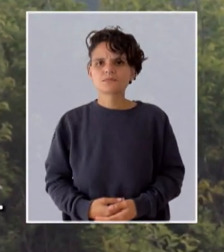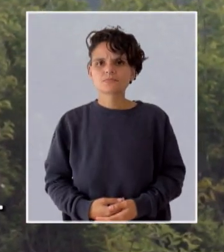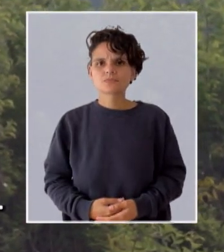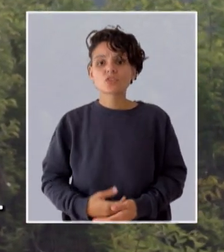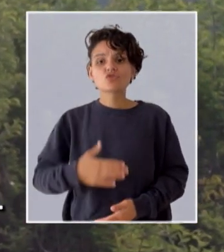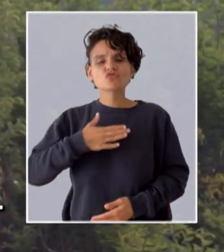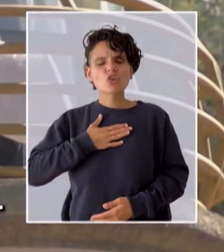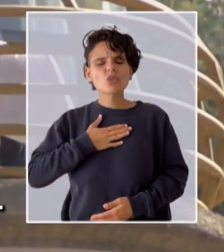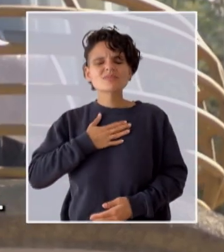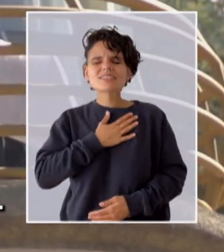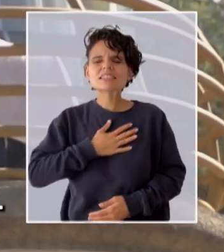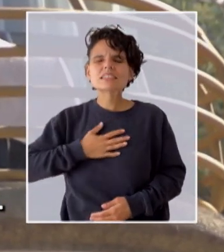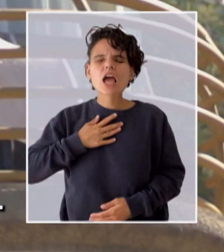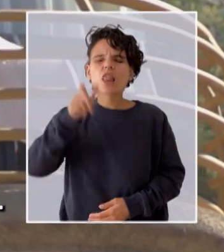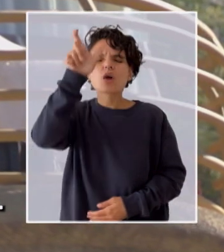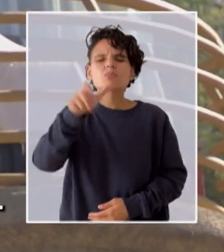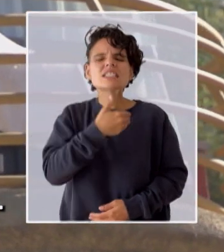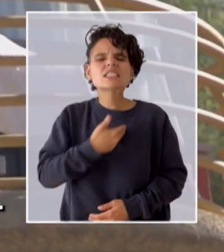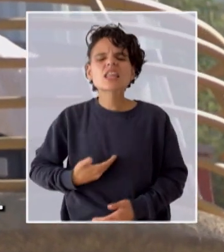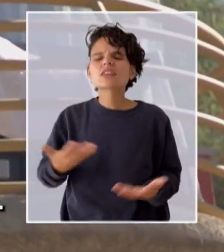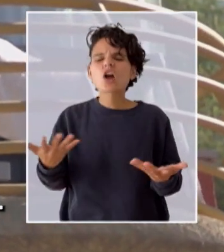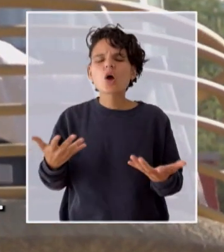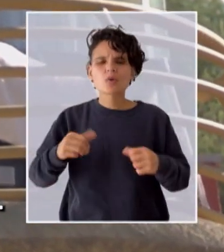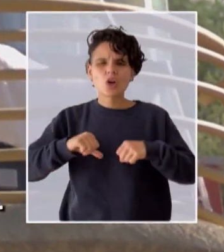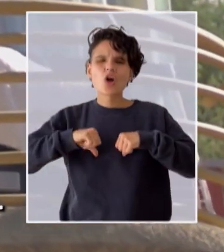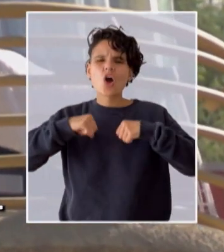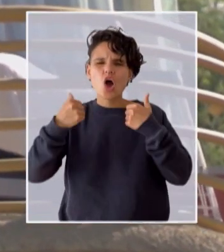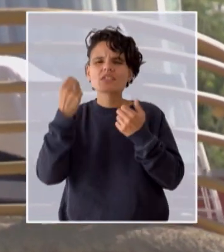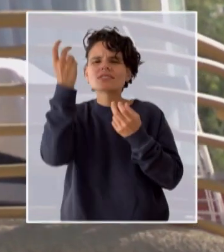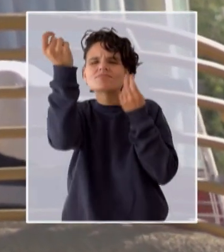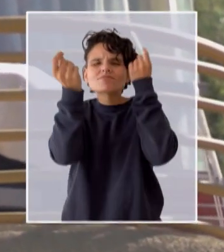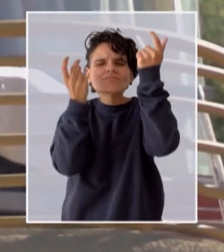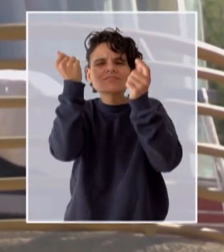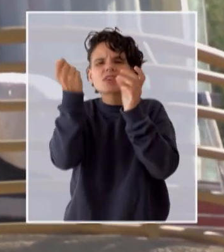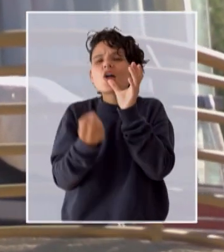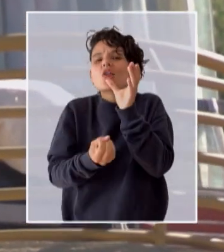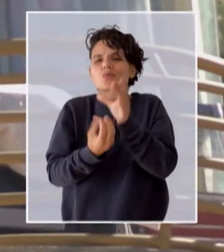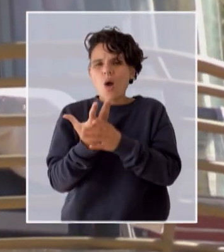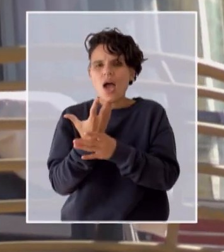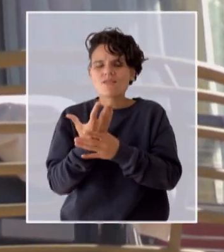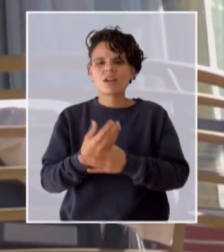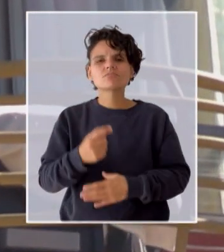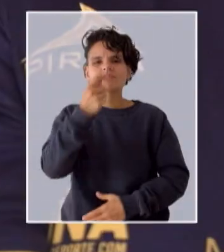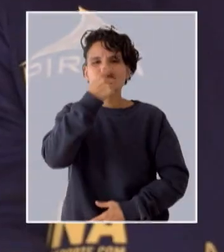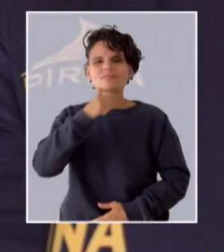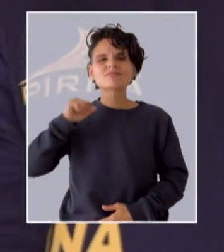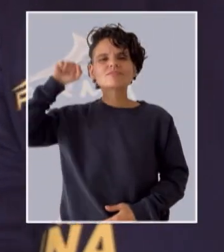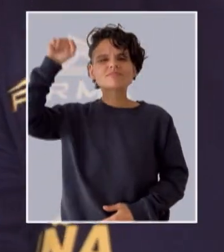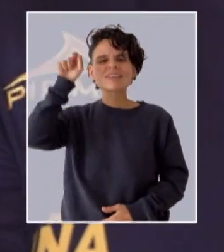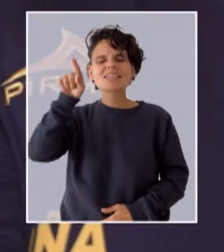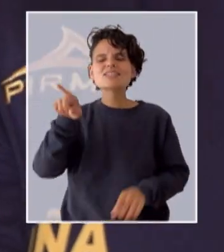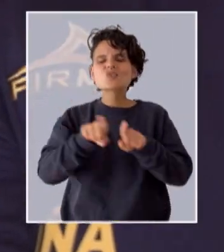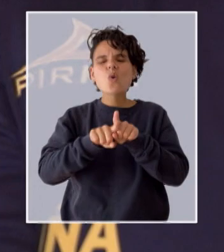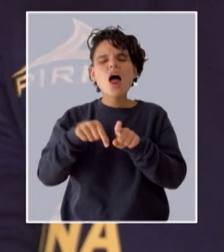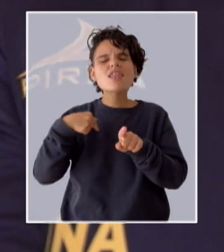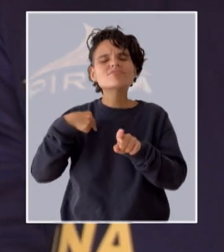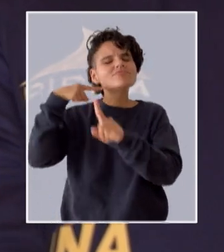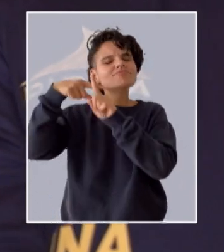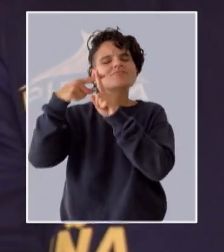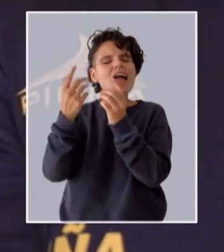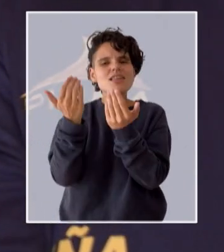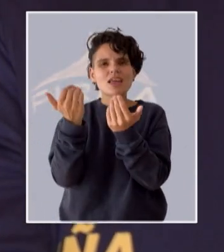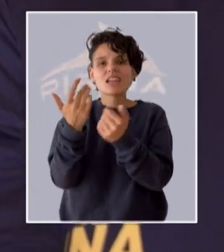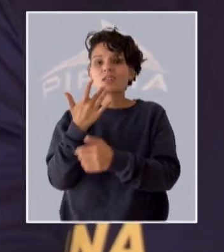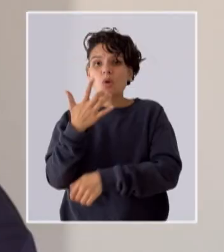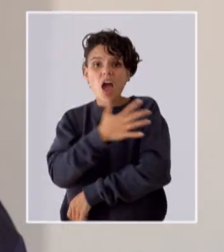Yo tengo ganas de un presidente joven con ideas nuevas. Tengo esperanza en Gabriel Boric porque le vamos a poner fin a